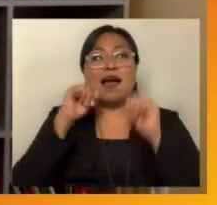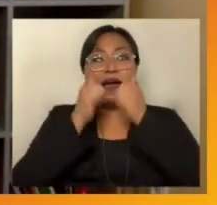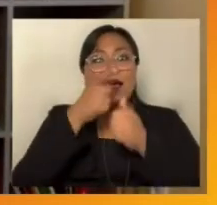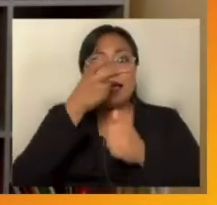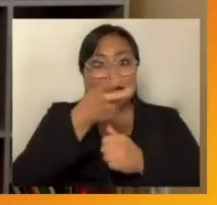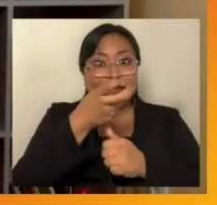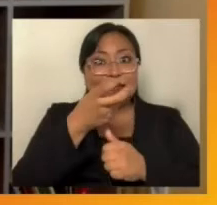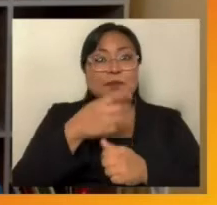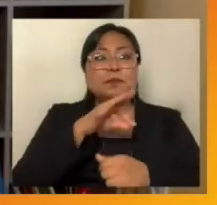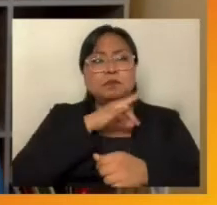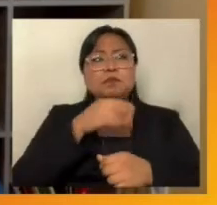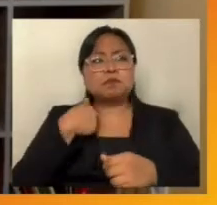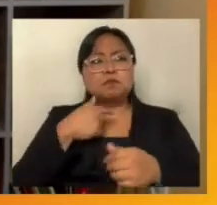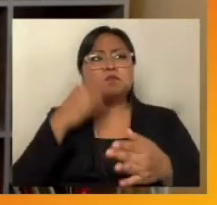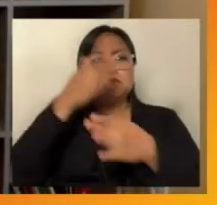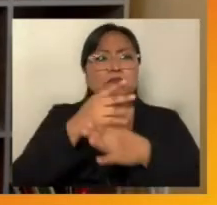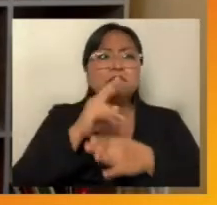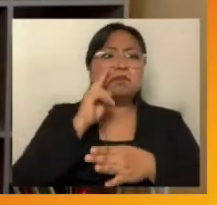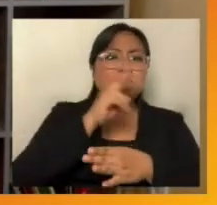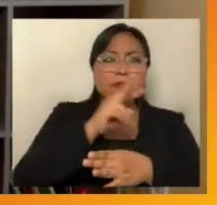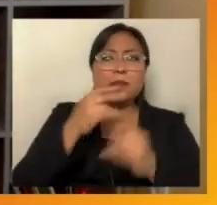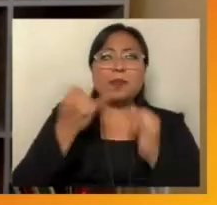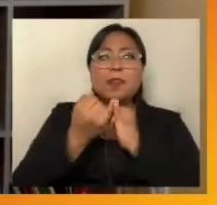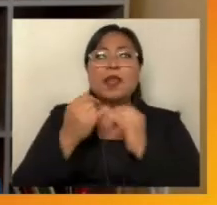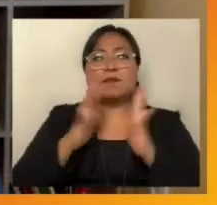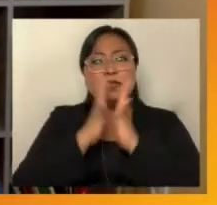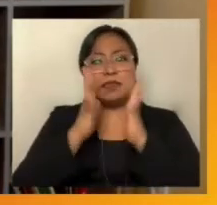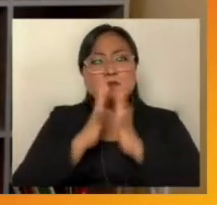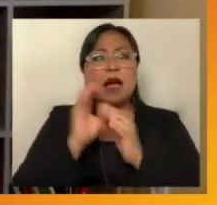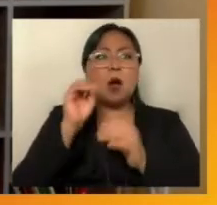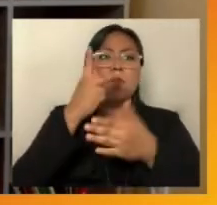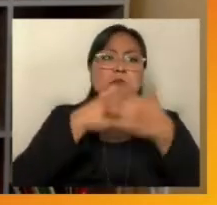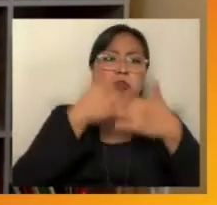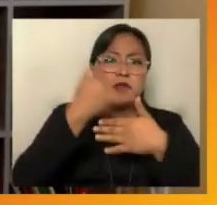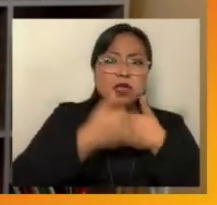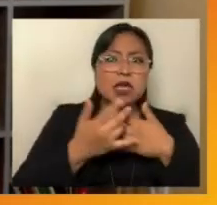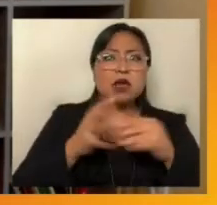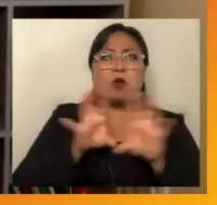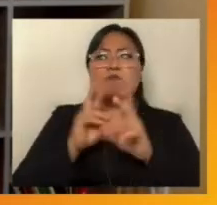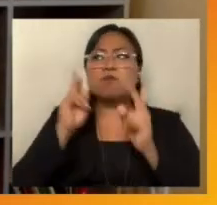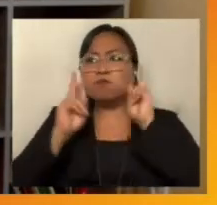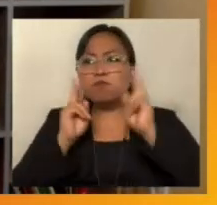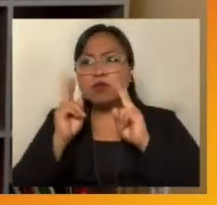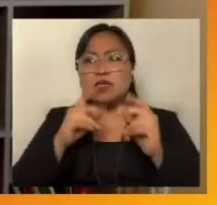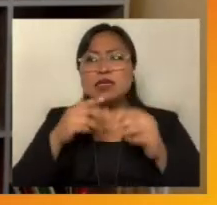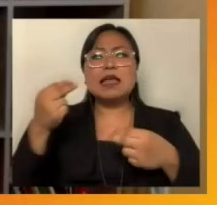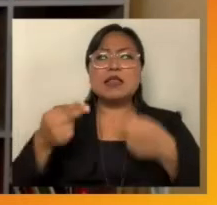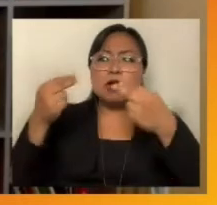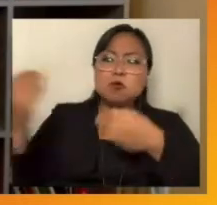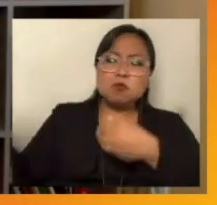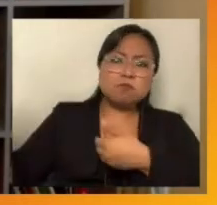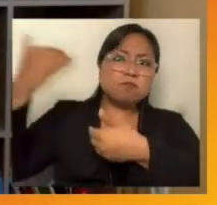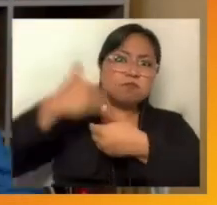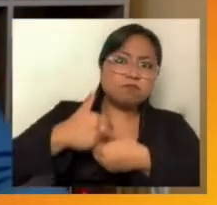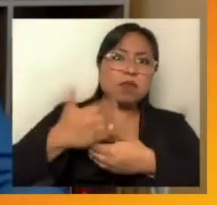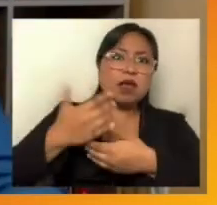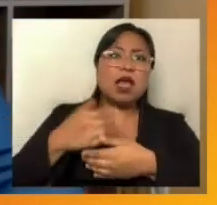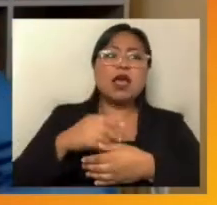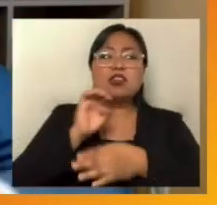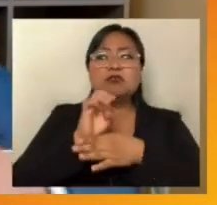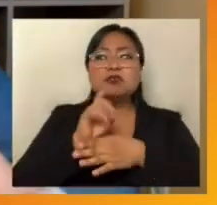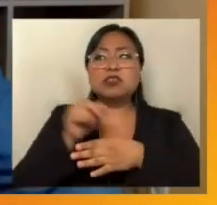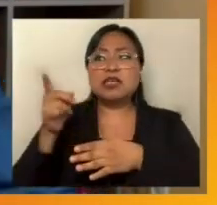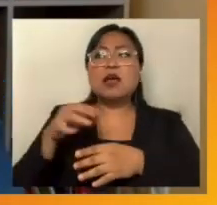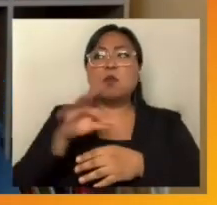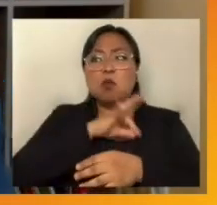estamos promocionando o he estado de visita en un proyecto donde me ha acompañado esta empresa y hemos patrocinado